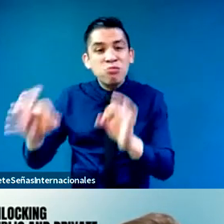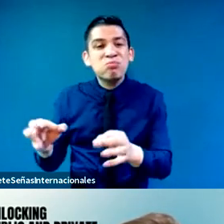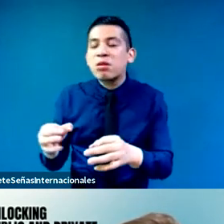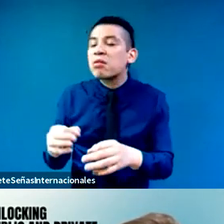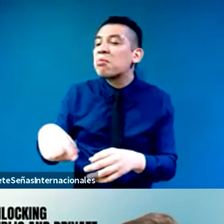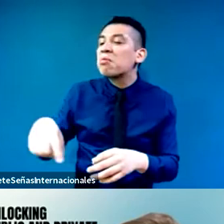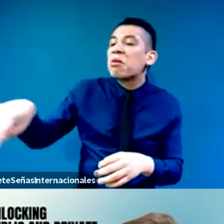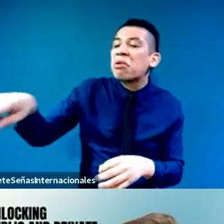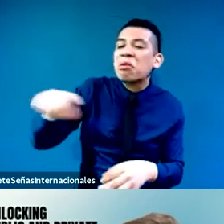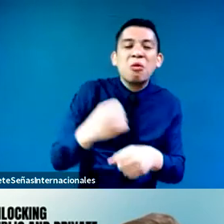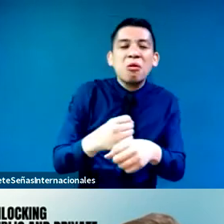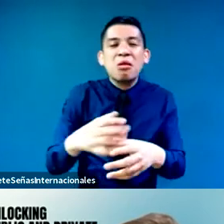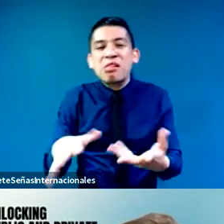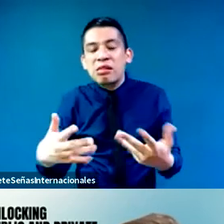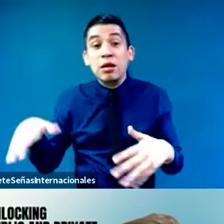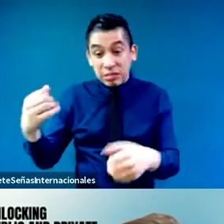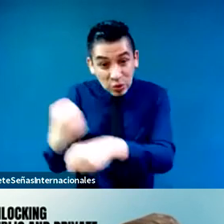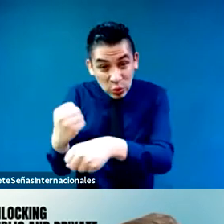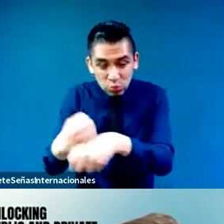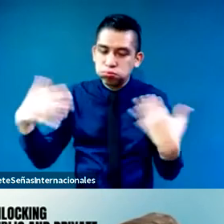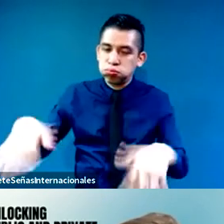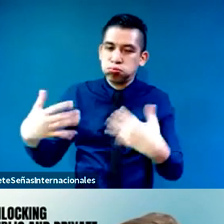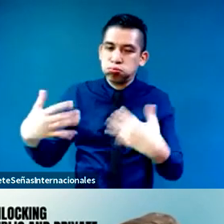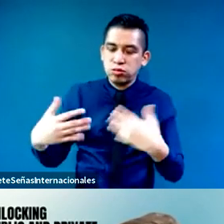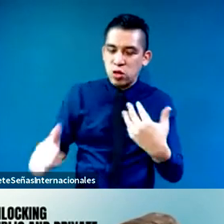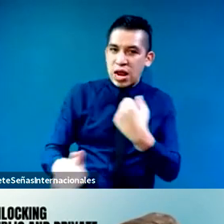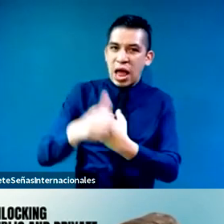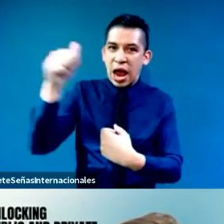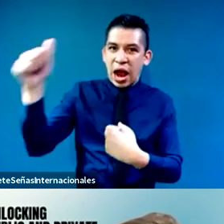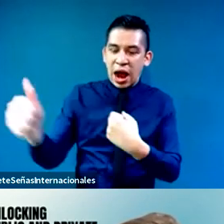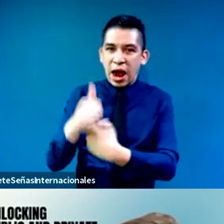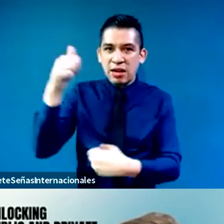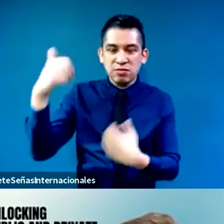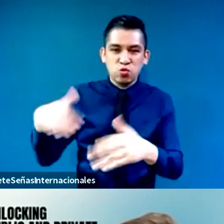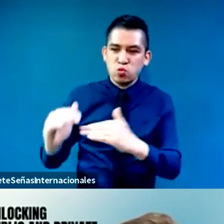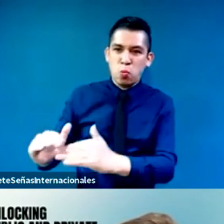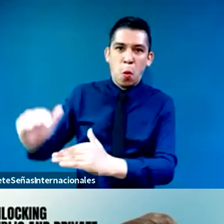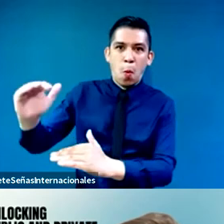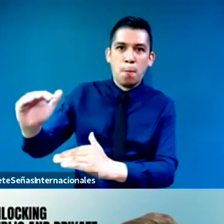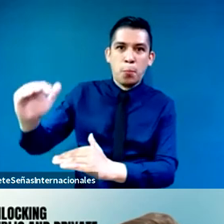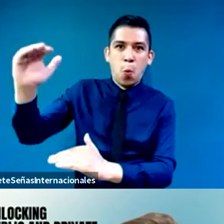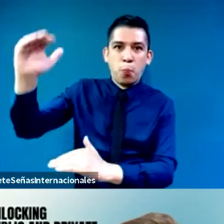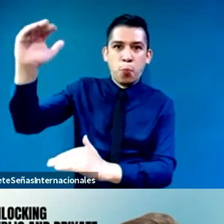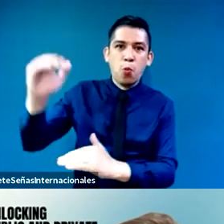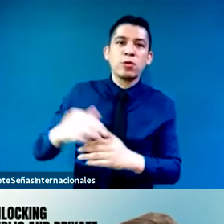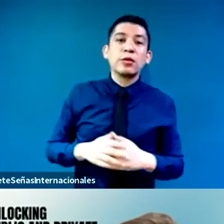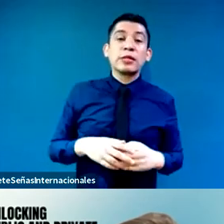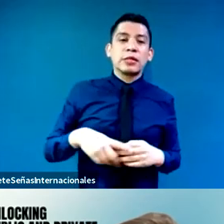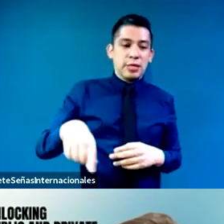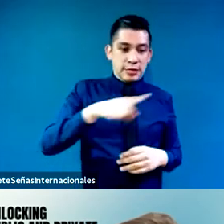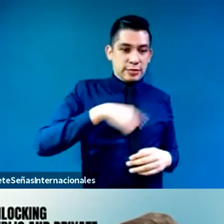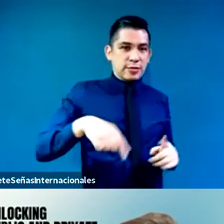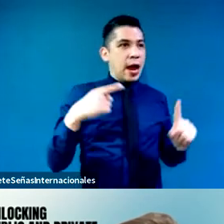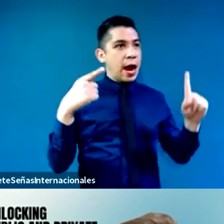los Derechos Económicos tiene como objetivo crear un entorno jurídico y normativo